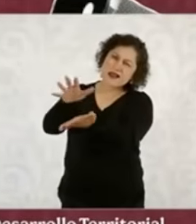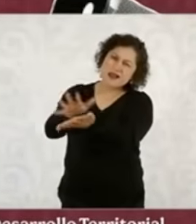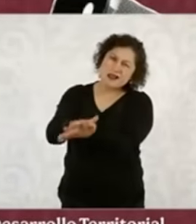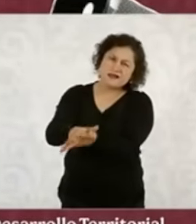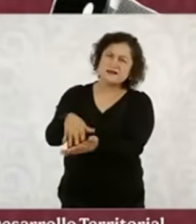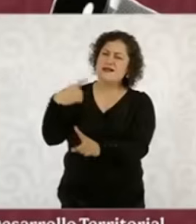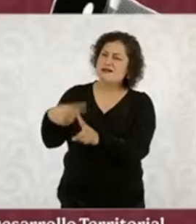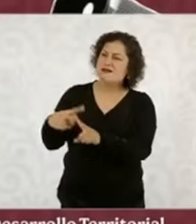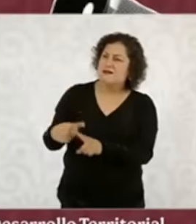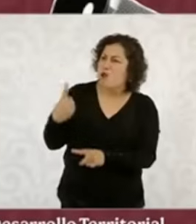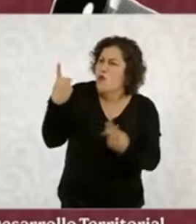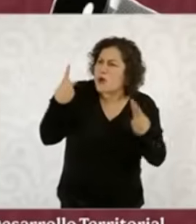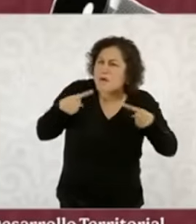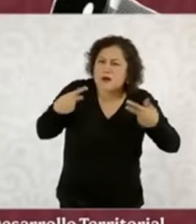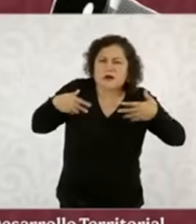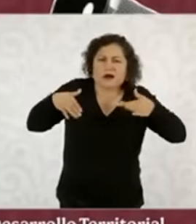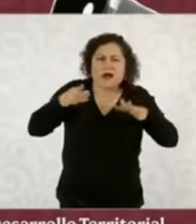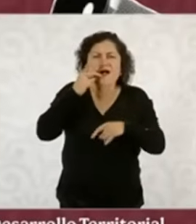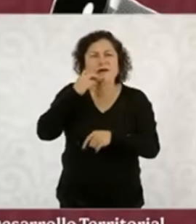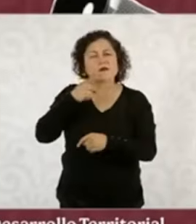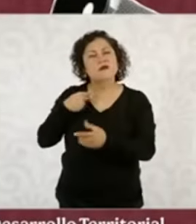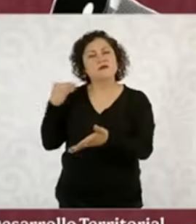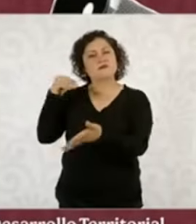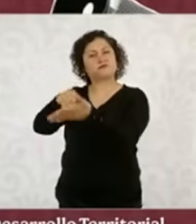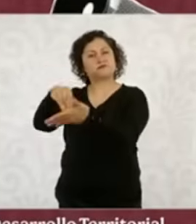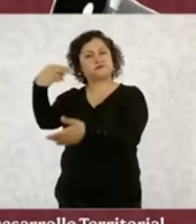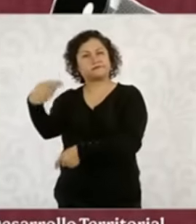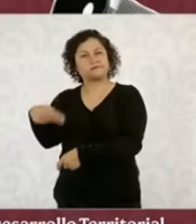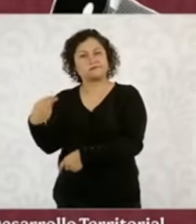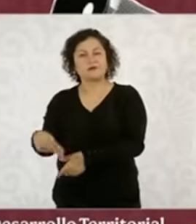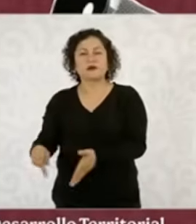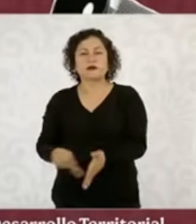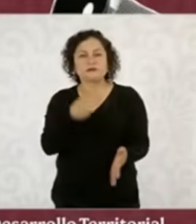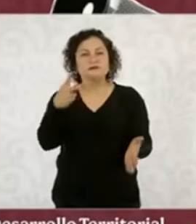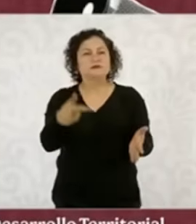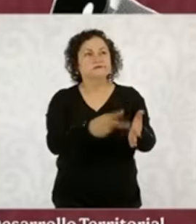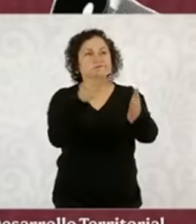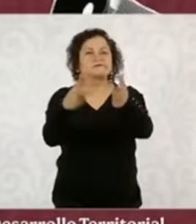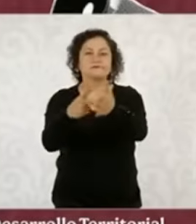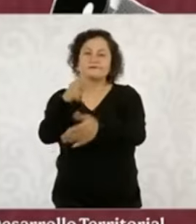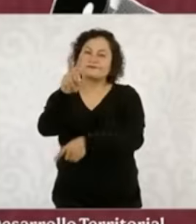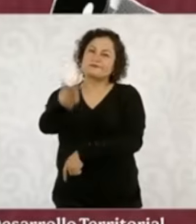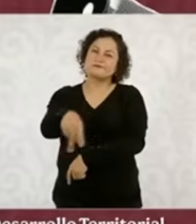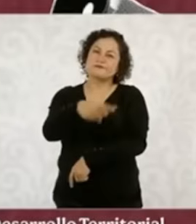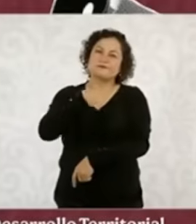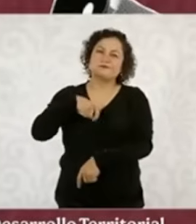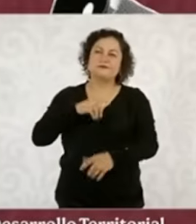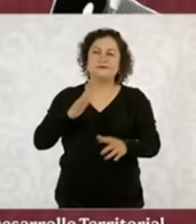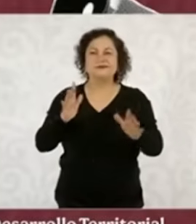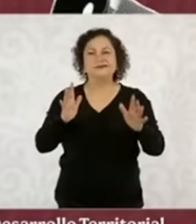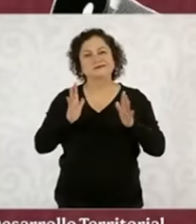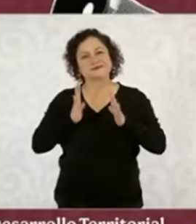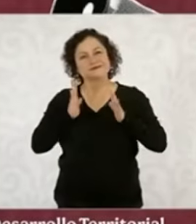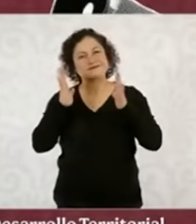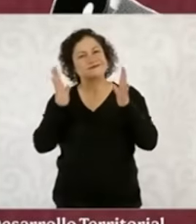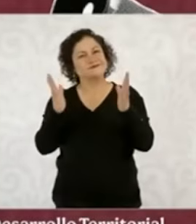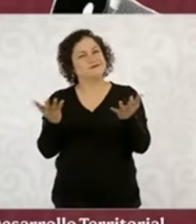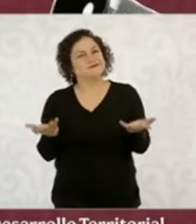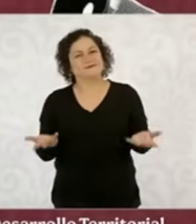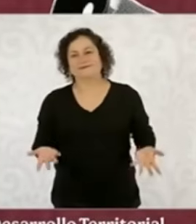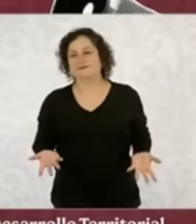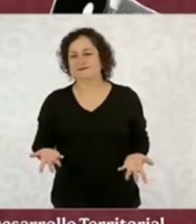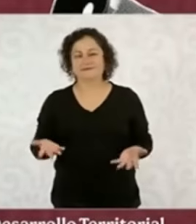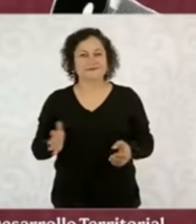Y persona. Es recurrente, nos sorprende mucho porque ya está